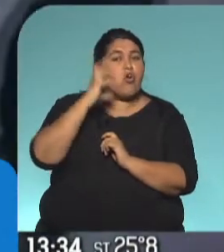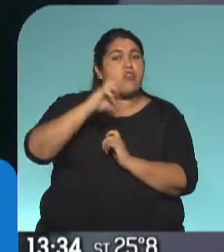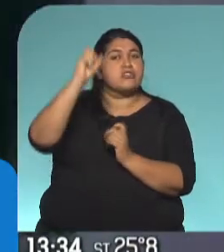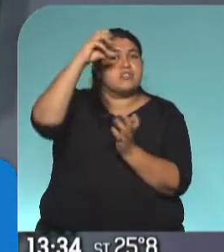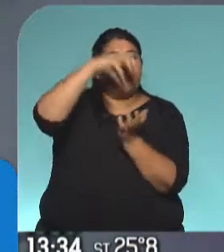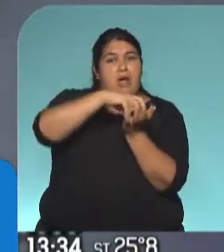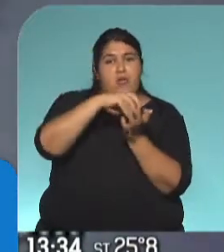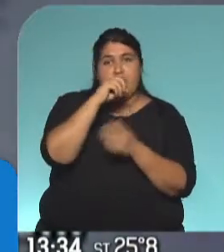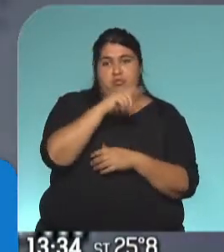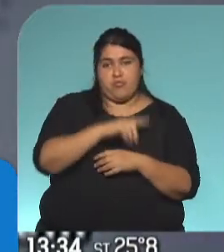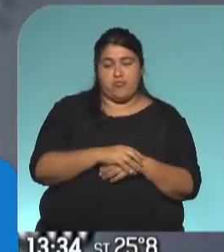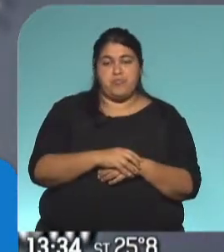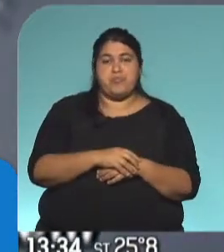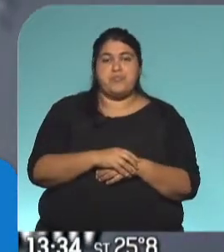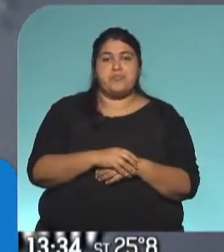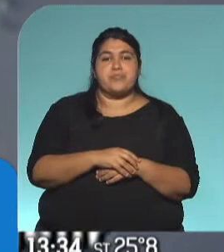Estambul.